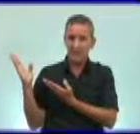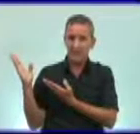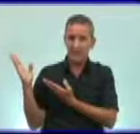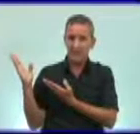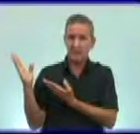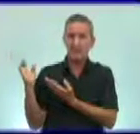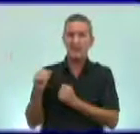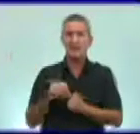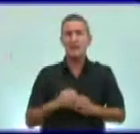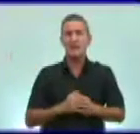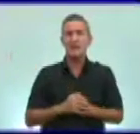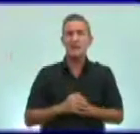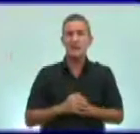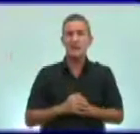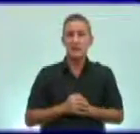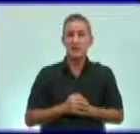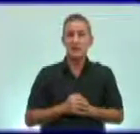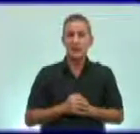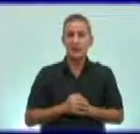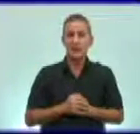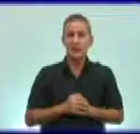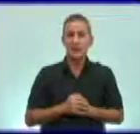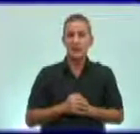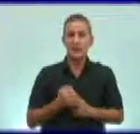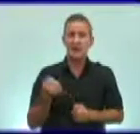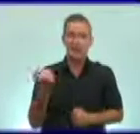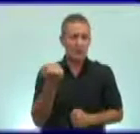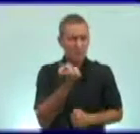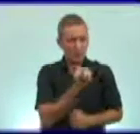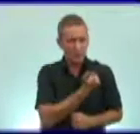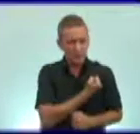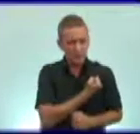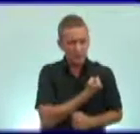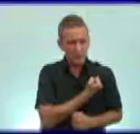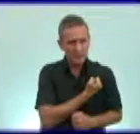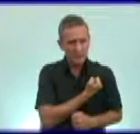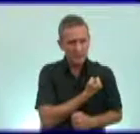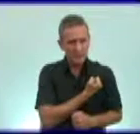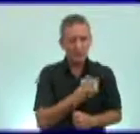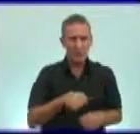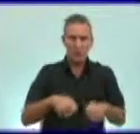que, amparados en ese enemigo histórico, pues sencillamente trataron de romper la